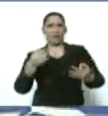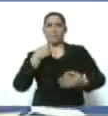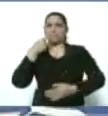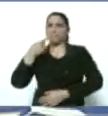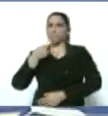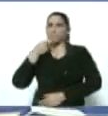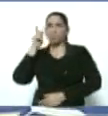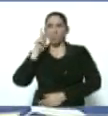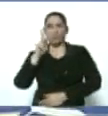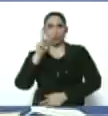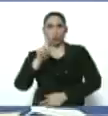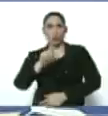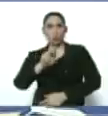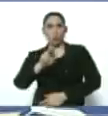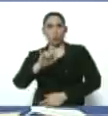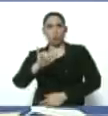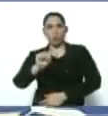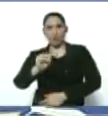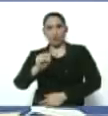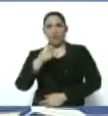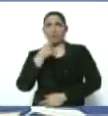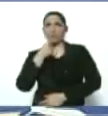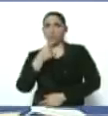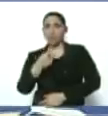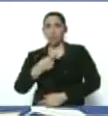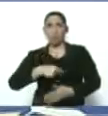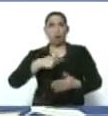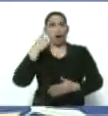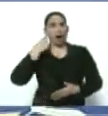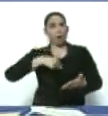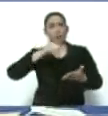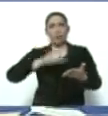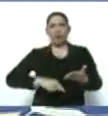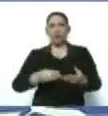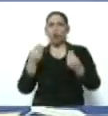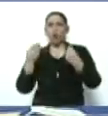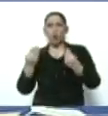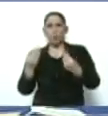García. Calificó este contrato como un